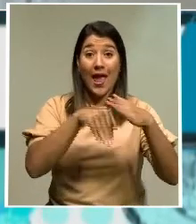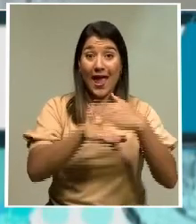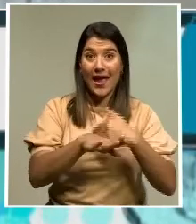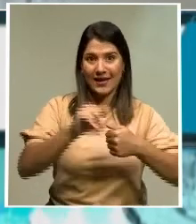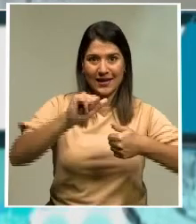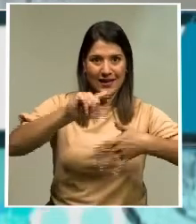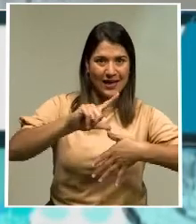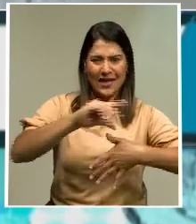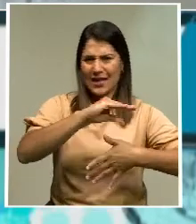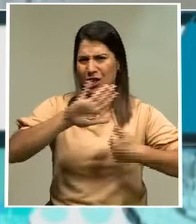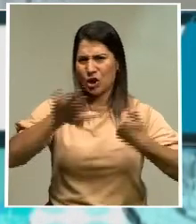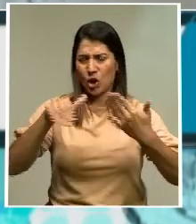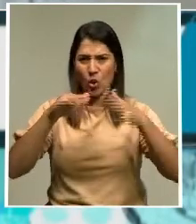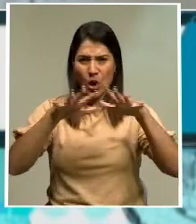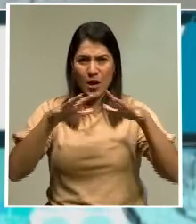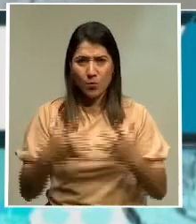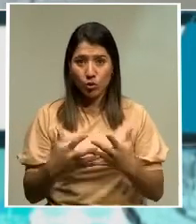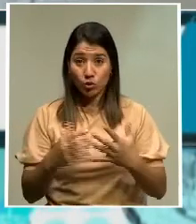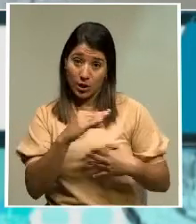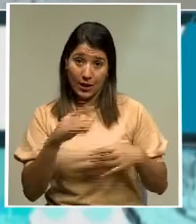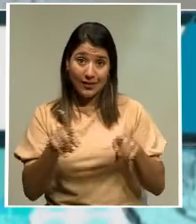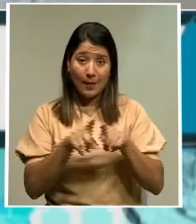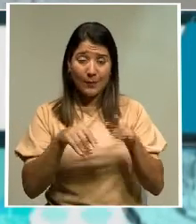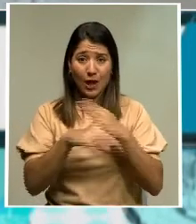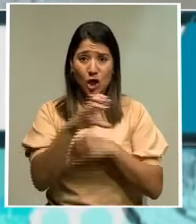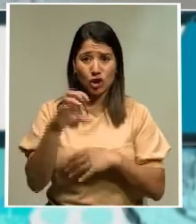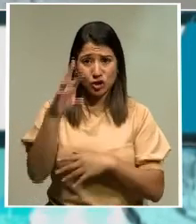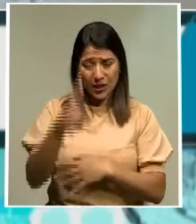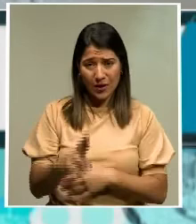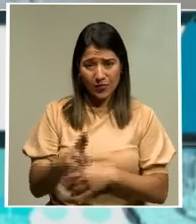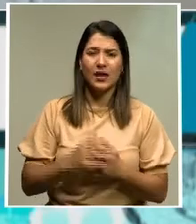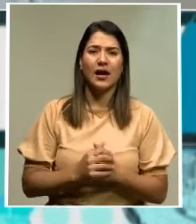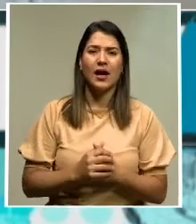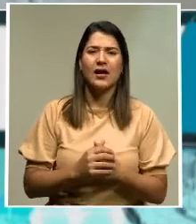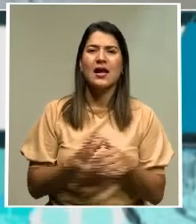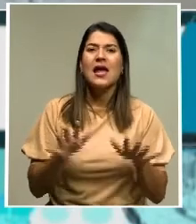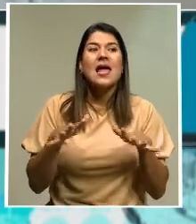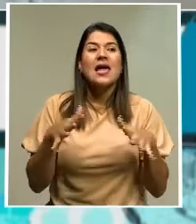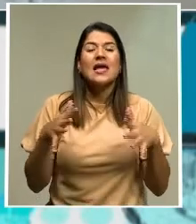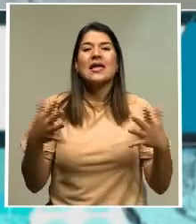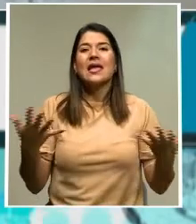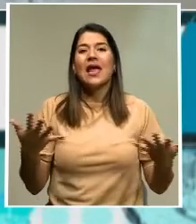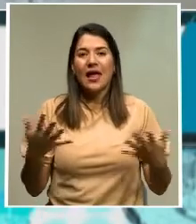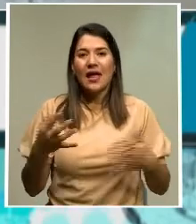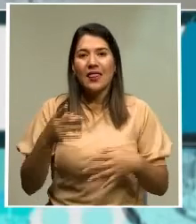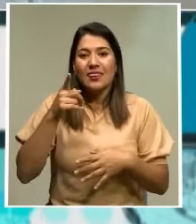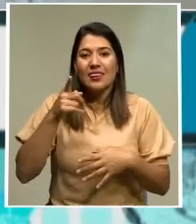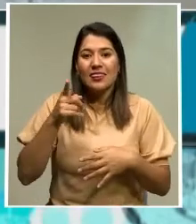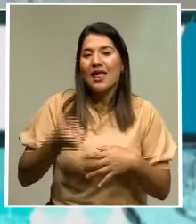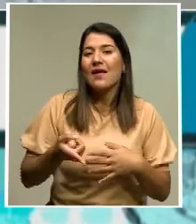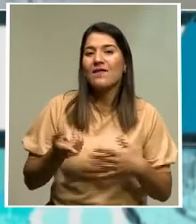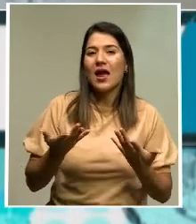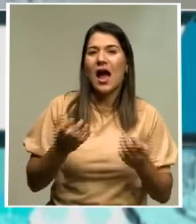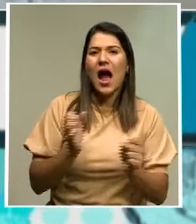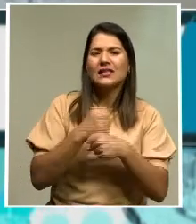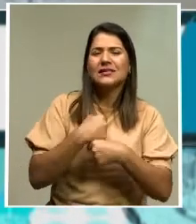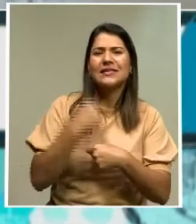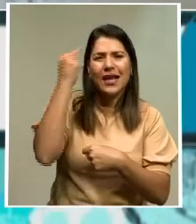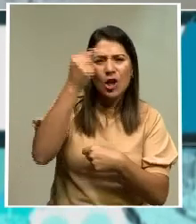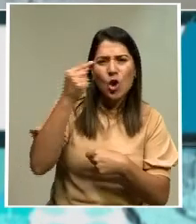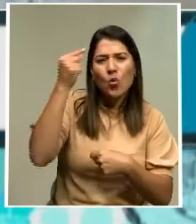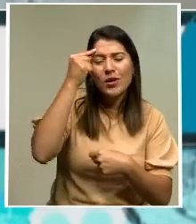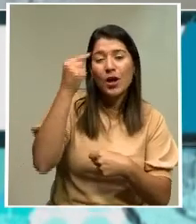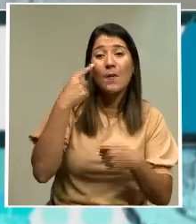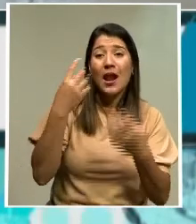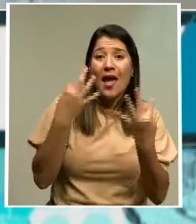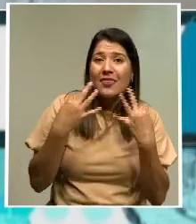resto del planeta. Y también en Costa Rica. ¿Qué señales debería tomar en cuenta el gobierno para cambiar el esquema